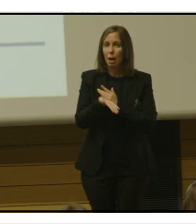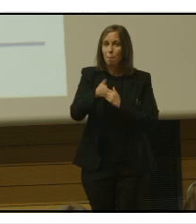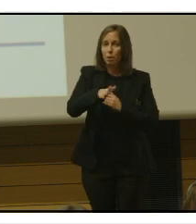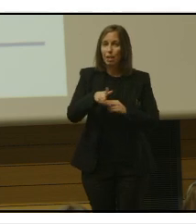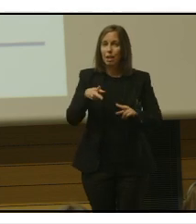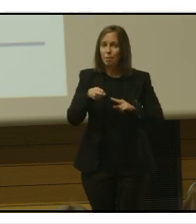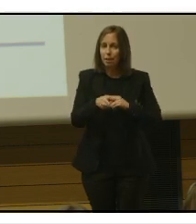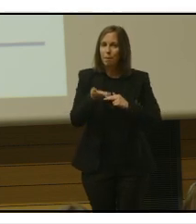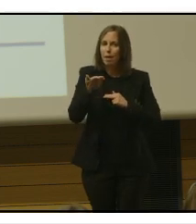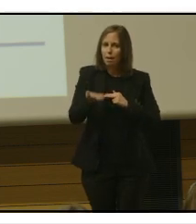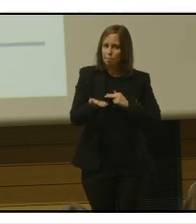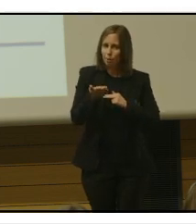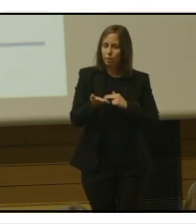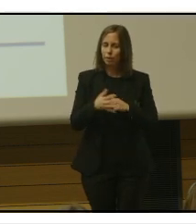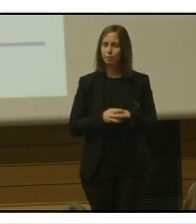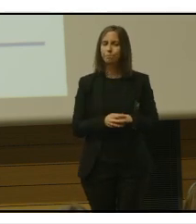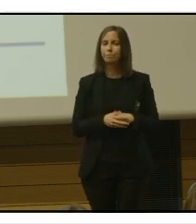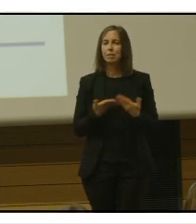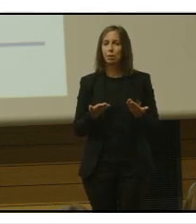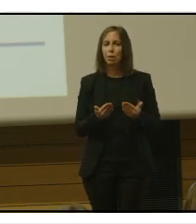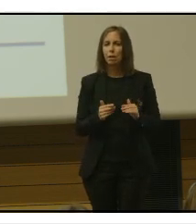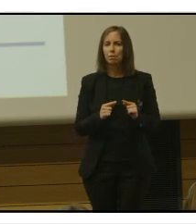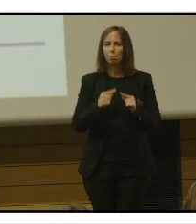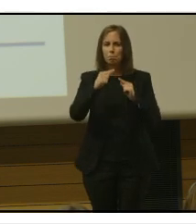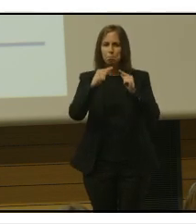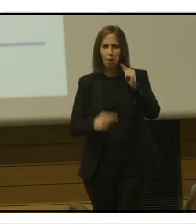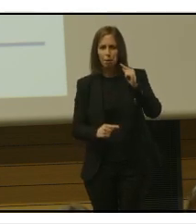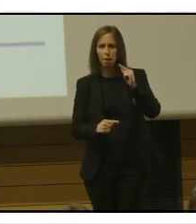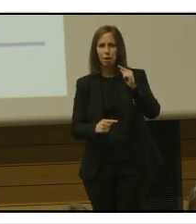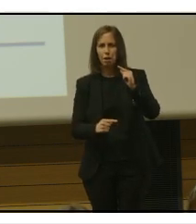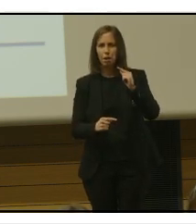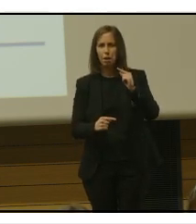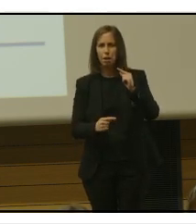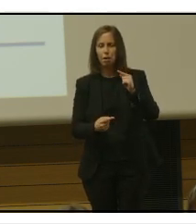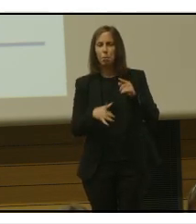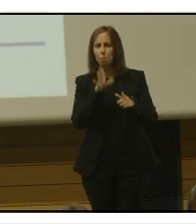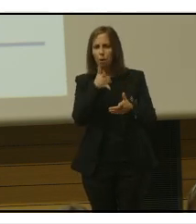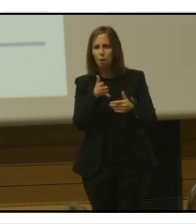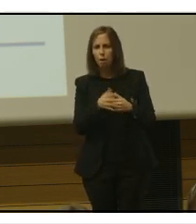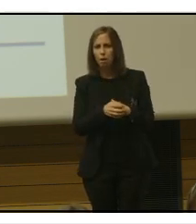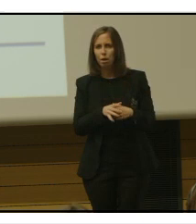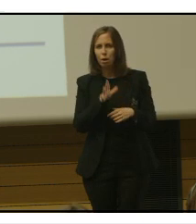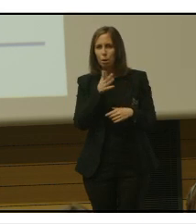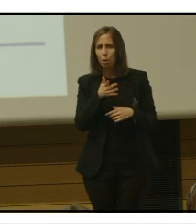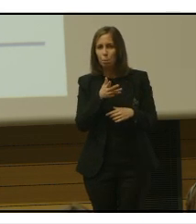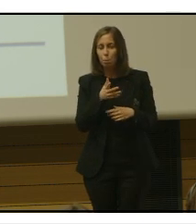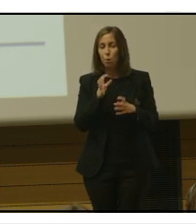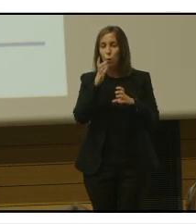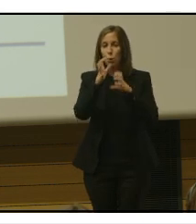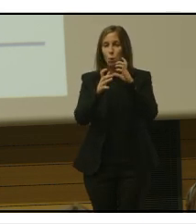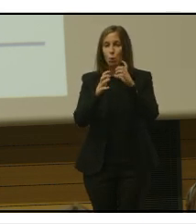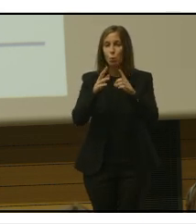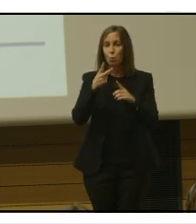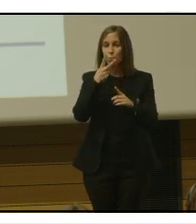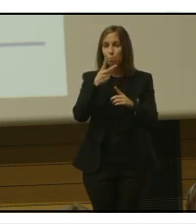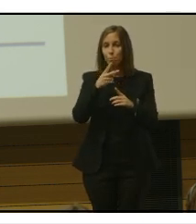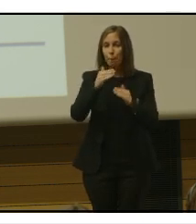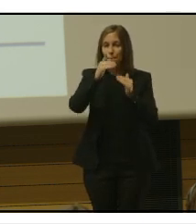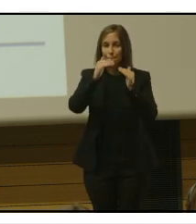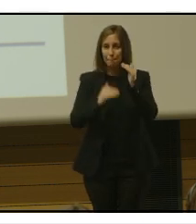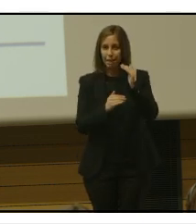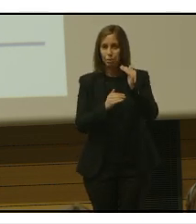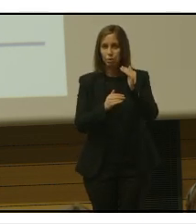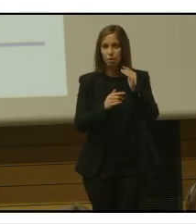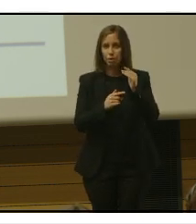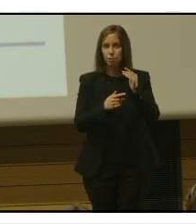muy importante. Entonces, ¿por qué disminuyeron tanto? Bueno, pues disminuyeron tanto porque disminuyó la prevalencia de exposición, que es uno de los factores que